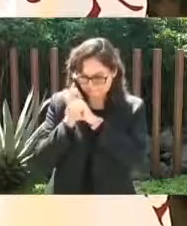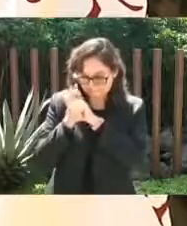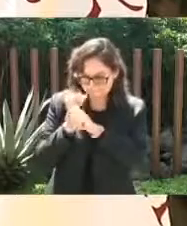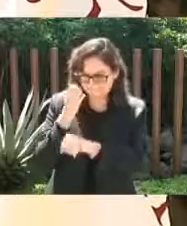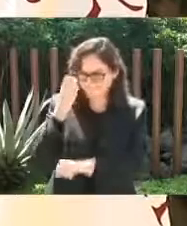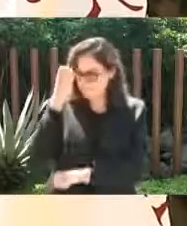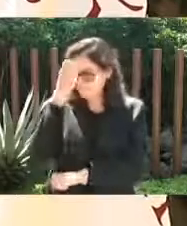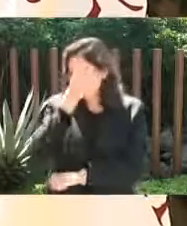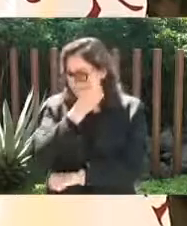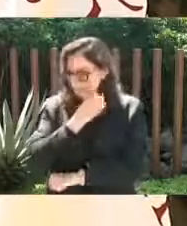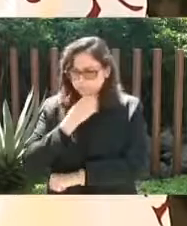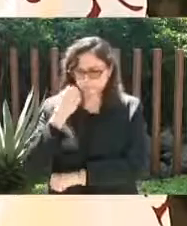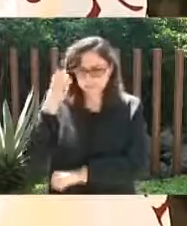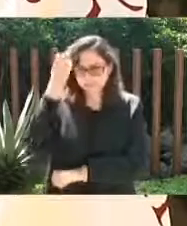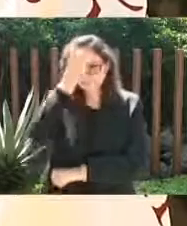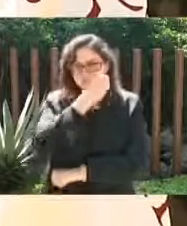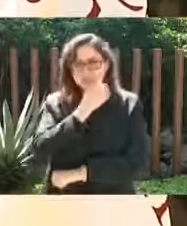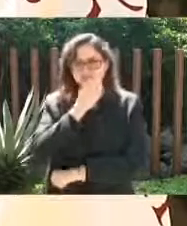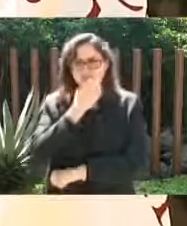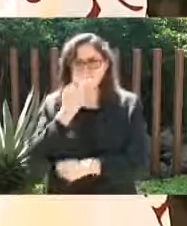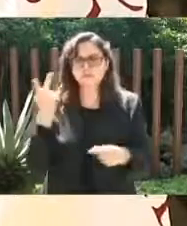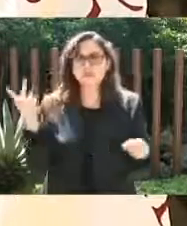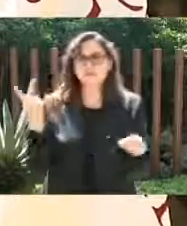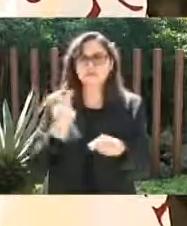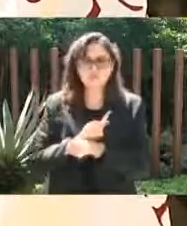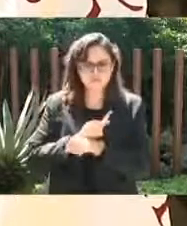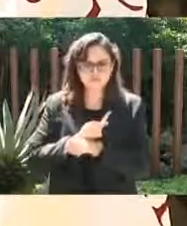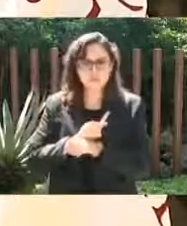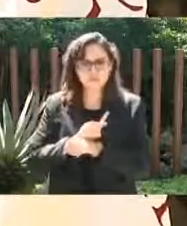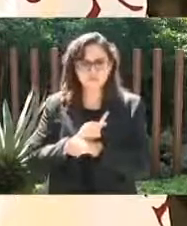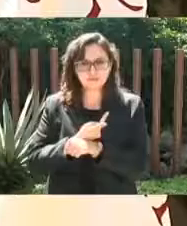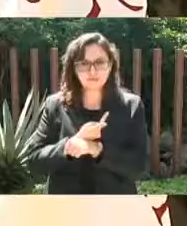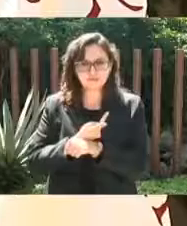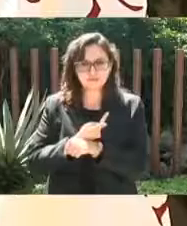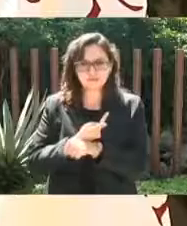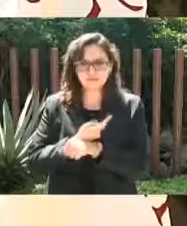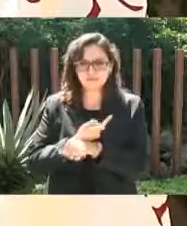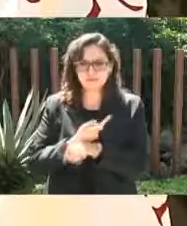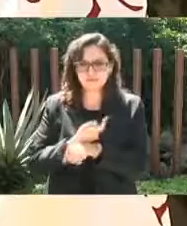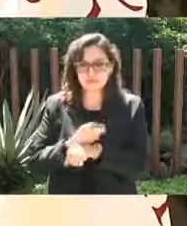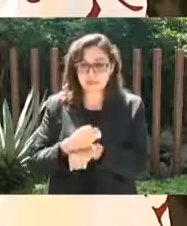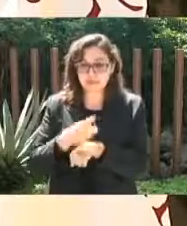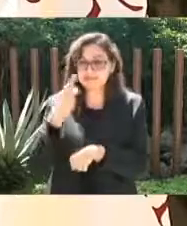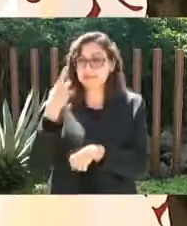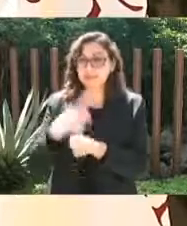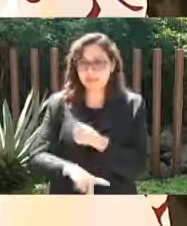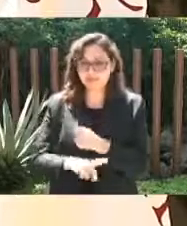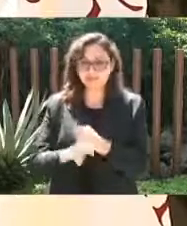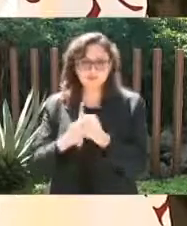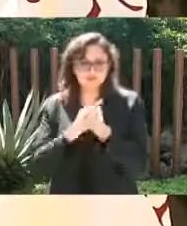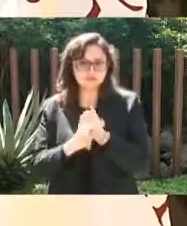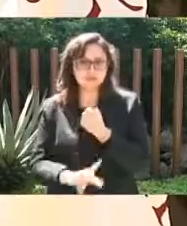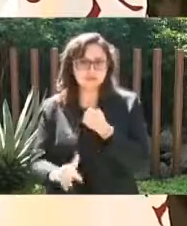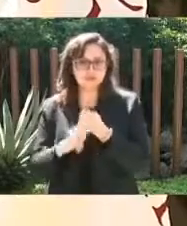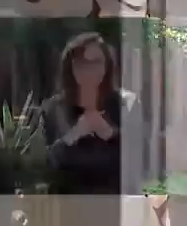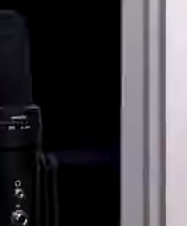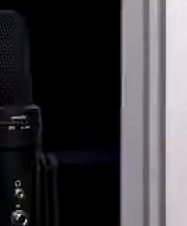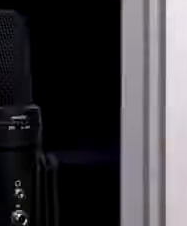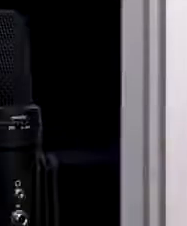análisis de lo que ha dañado al país la